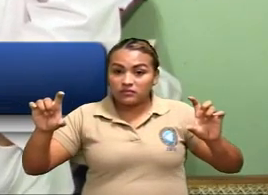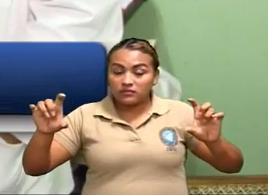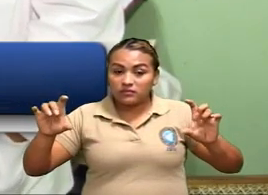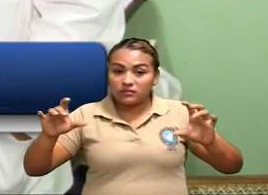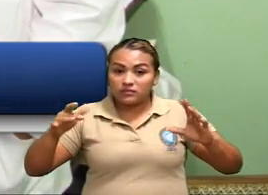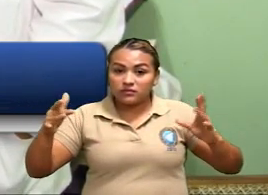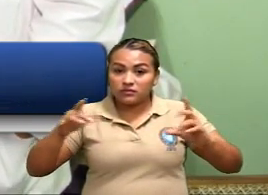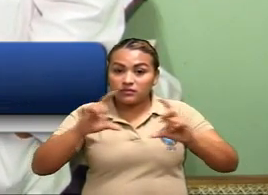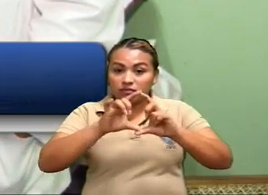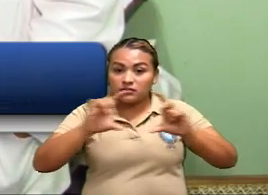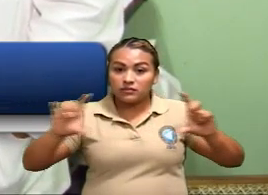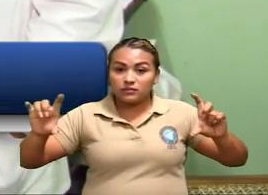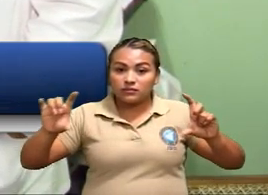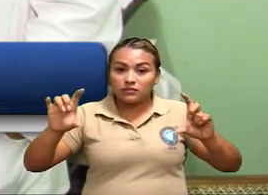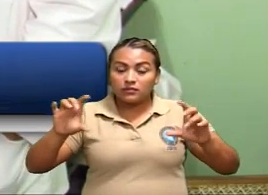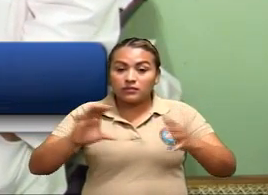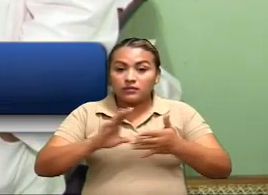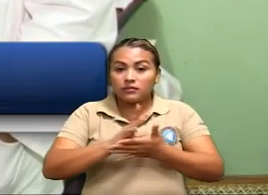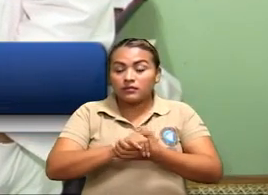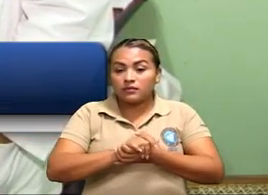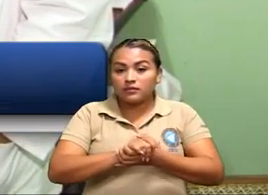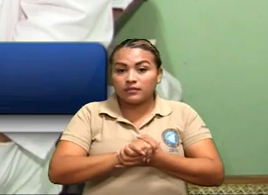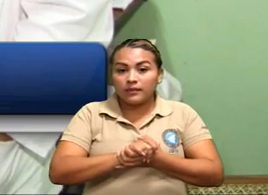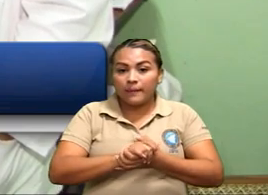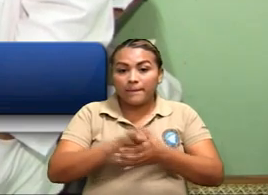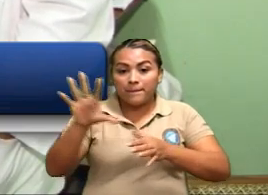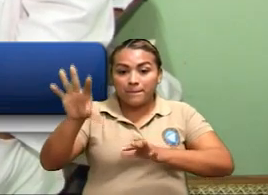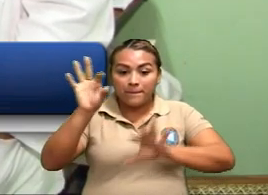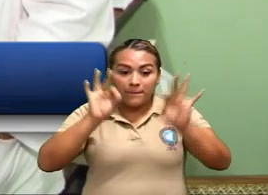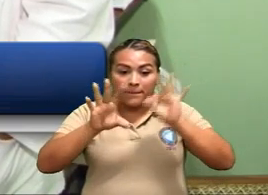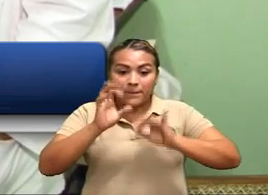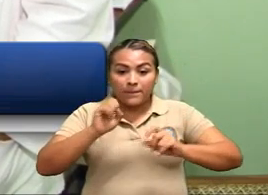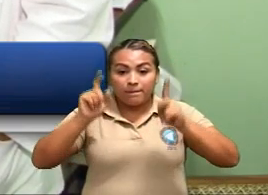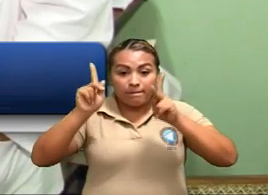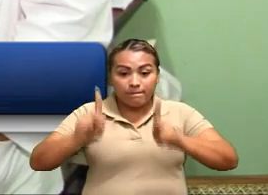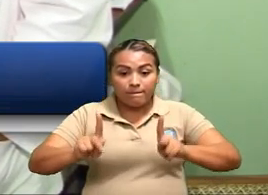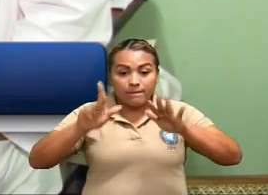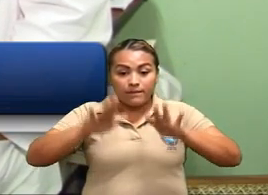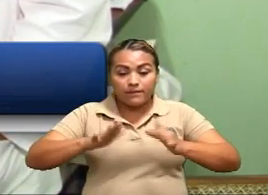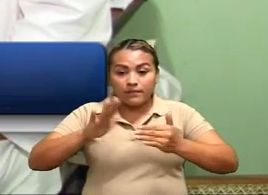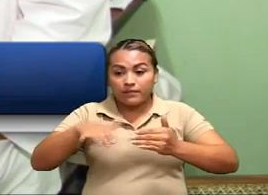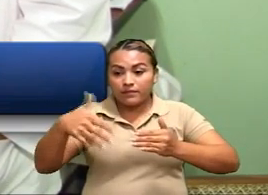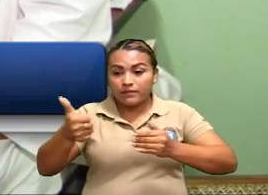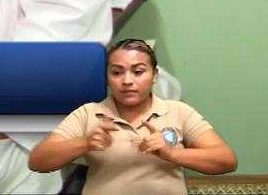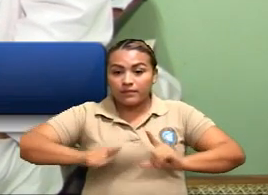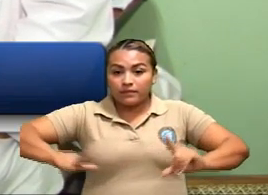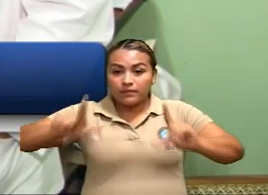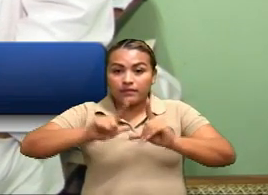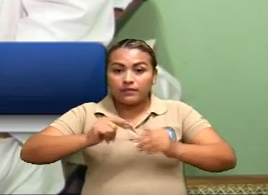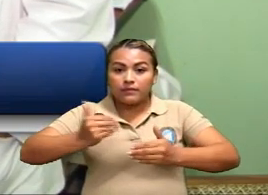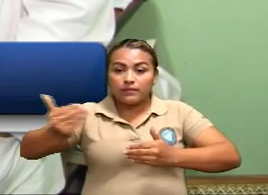que usted dice la clasificación. Por ejemplo, una persona está en el extremo. ¿Cuándo? Sí.